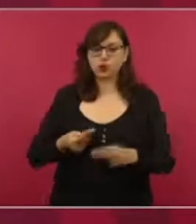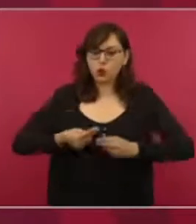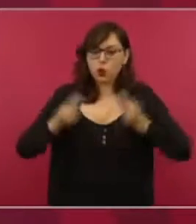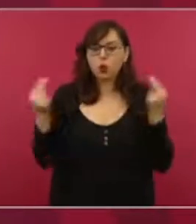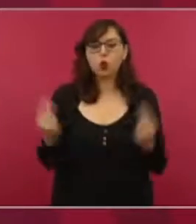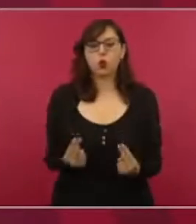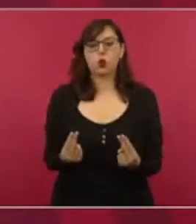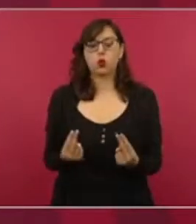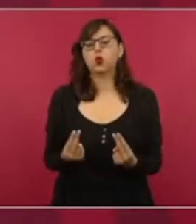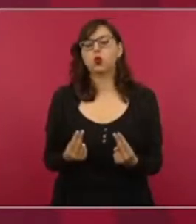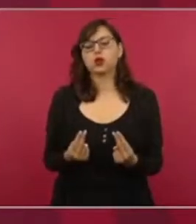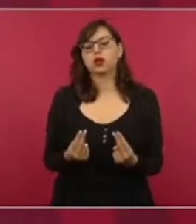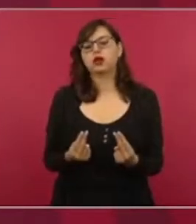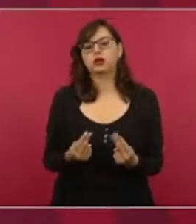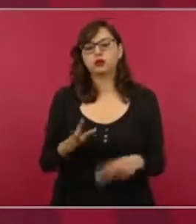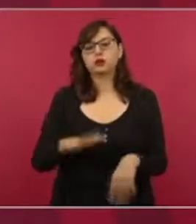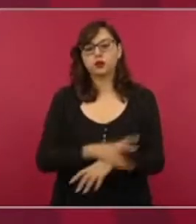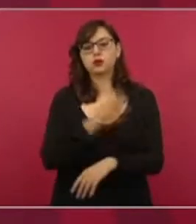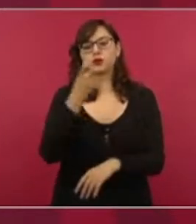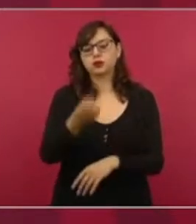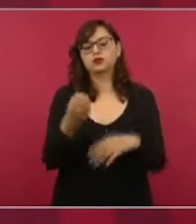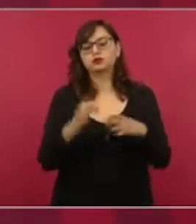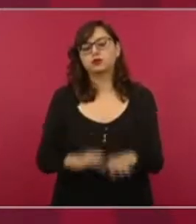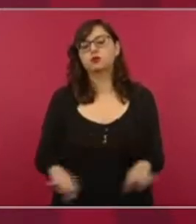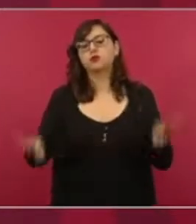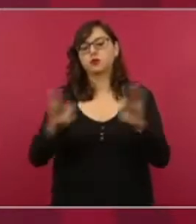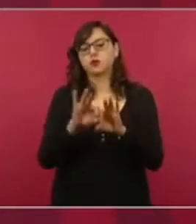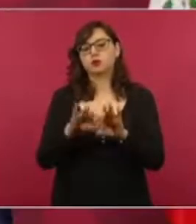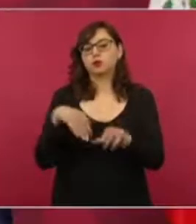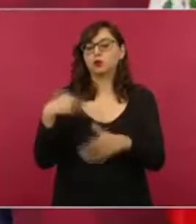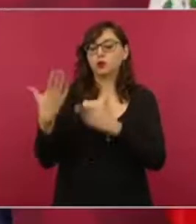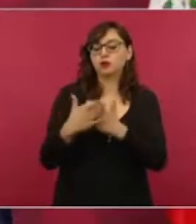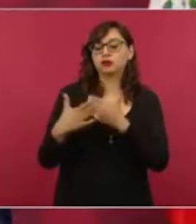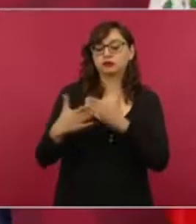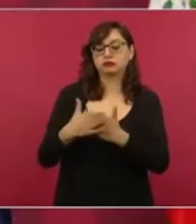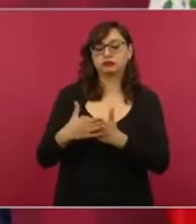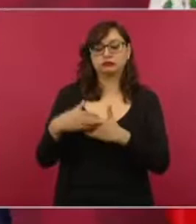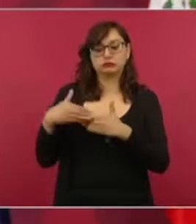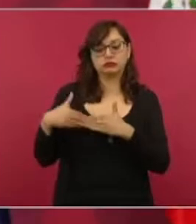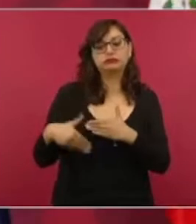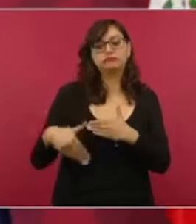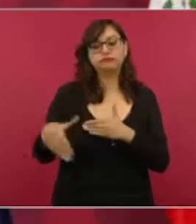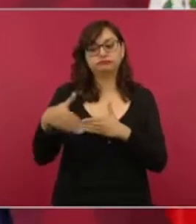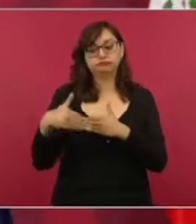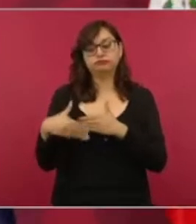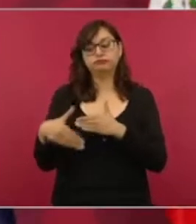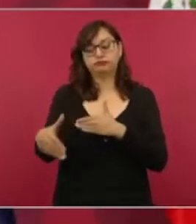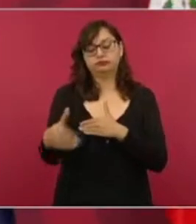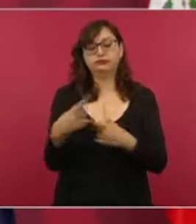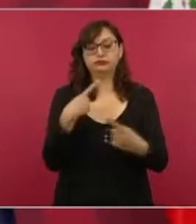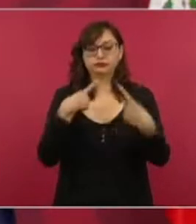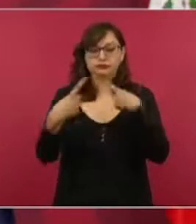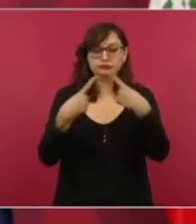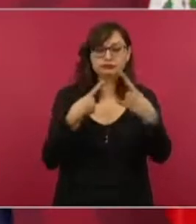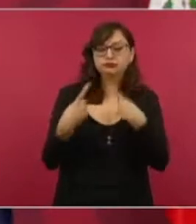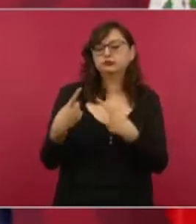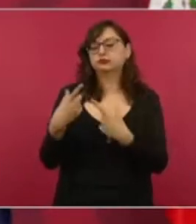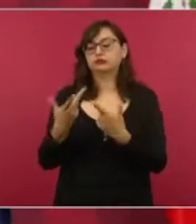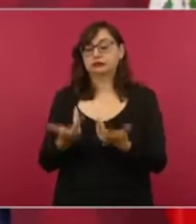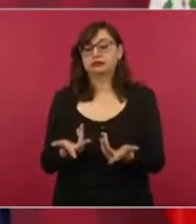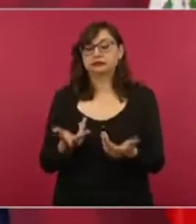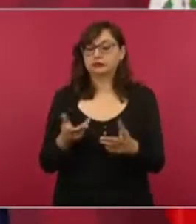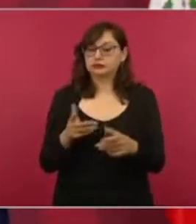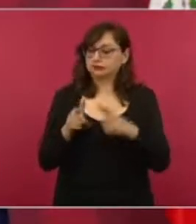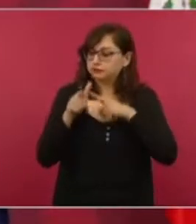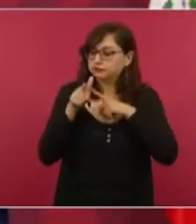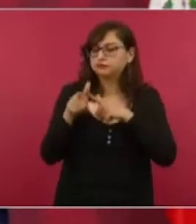eso es muy importante lo que está sucediendo. Vamos a